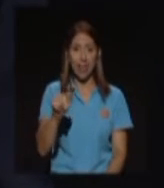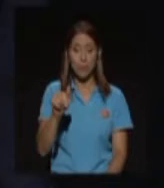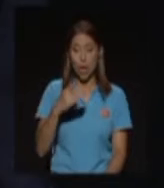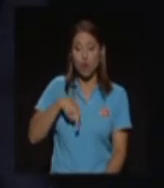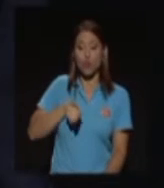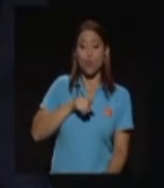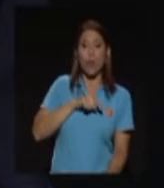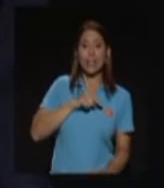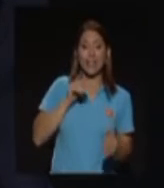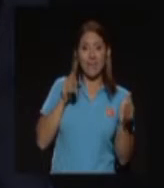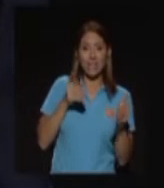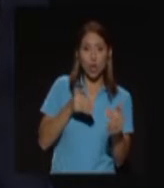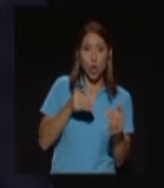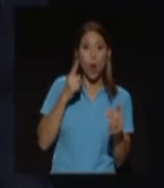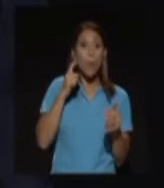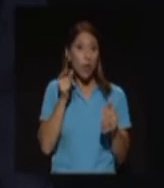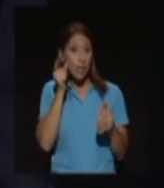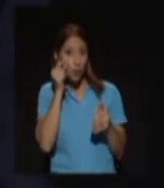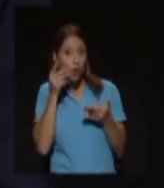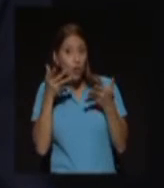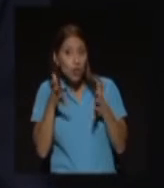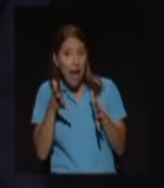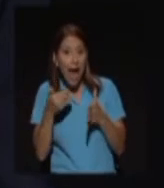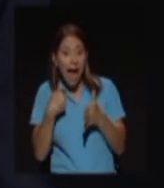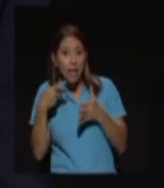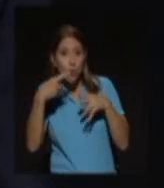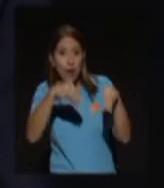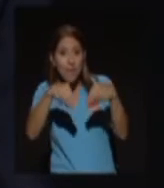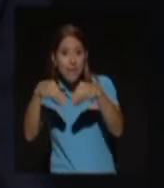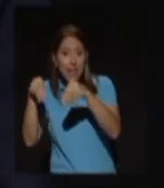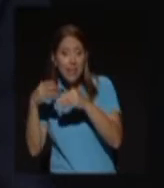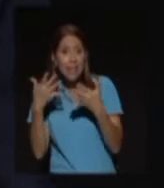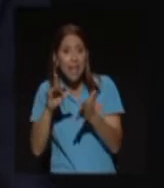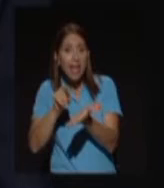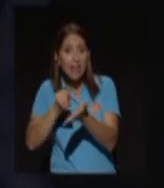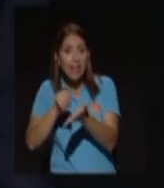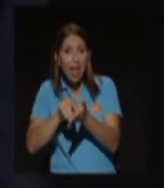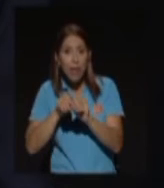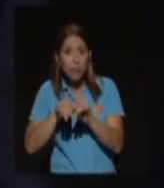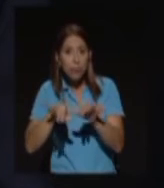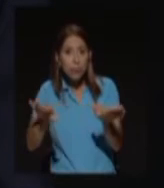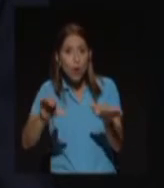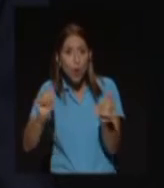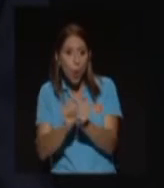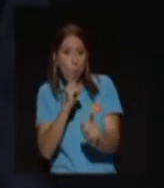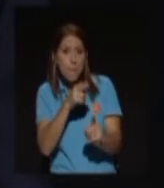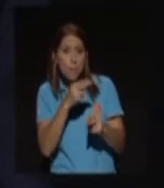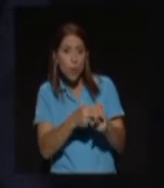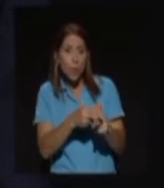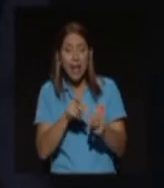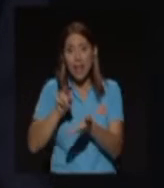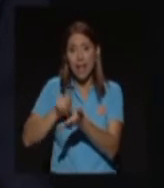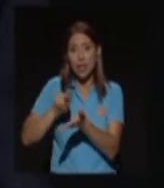Latina en circulación, ya editada. La editó el doctor Romero, profesor